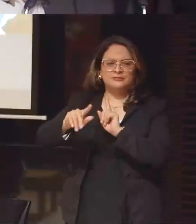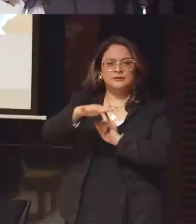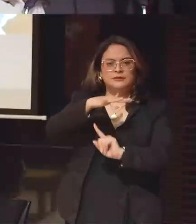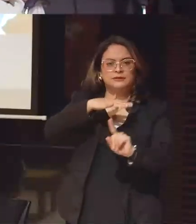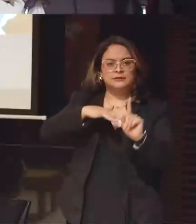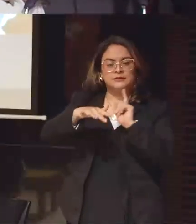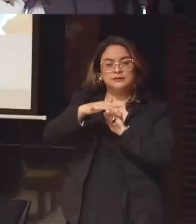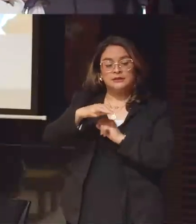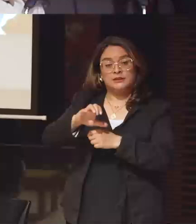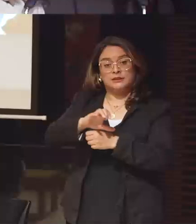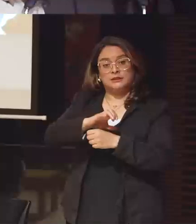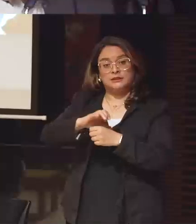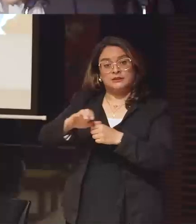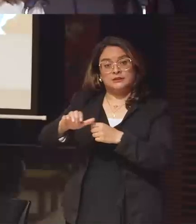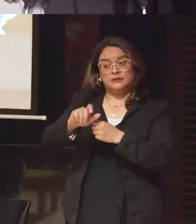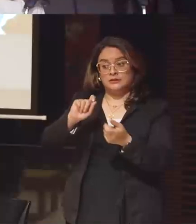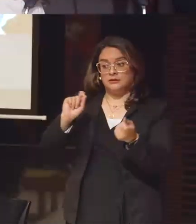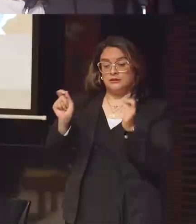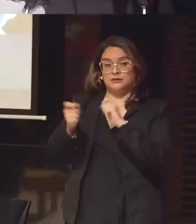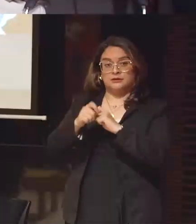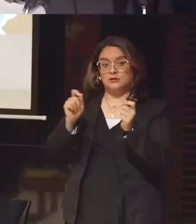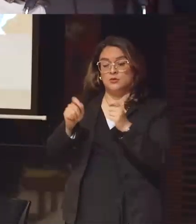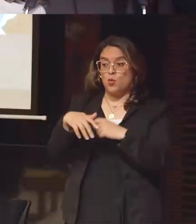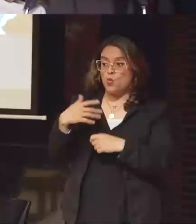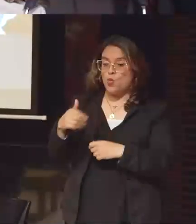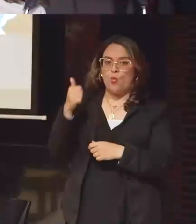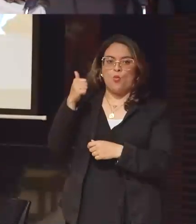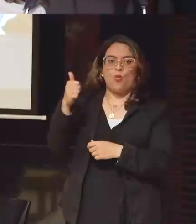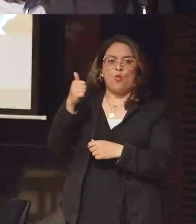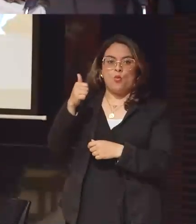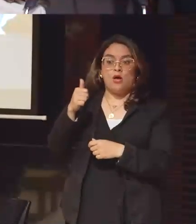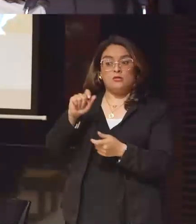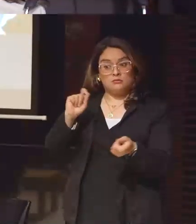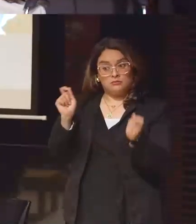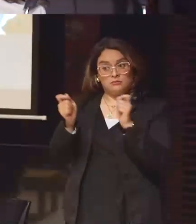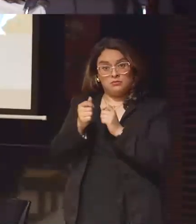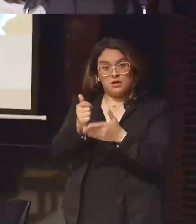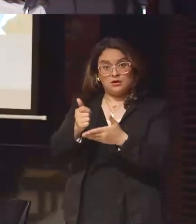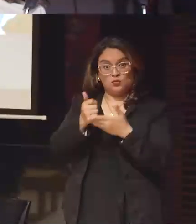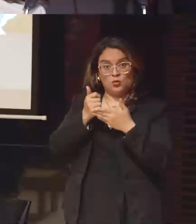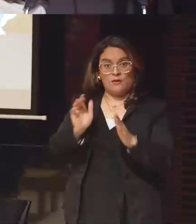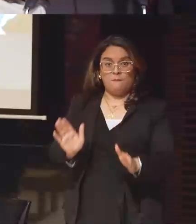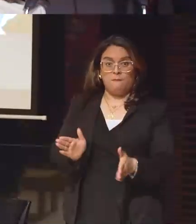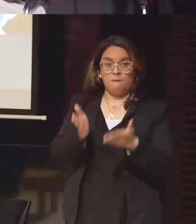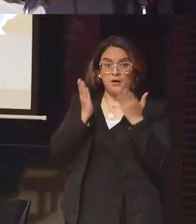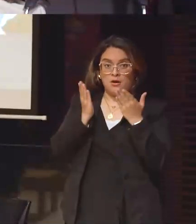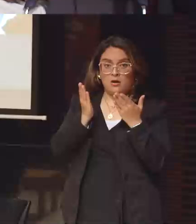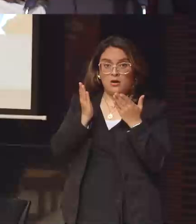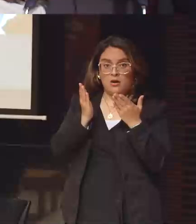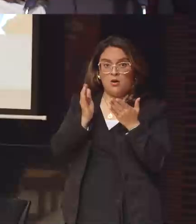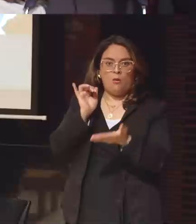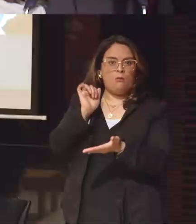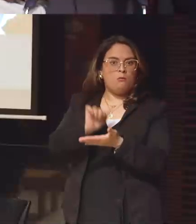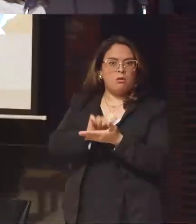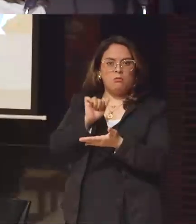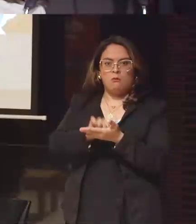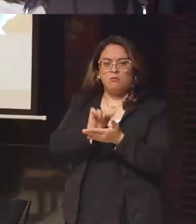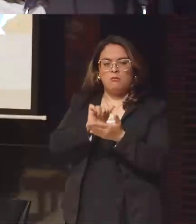grandes cambios, generan los hitos, y es el momento en que o esto cambia para mejorar o acabamos de perder una gran oportunidad.